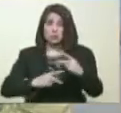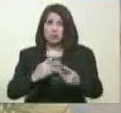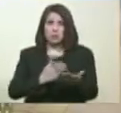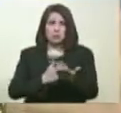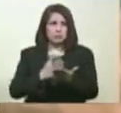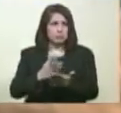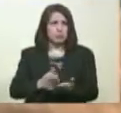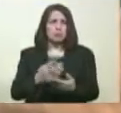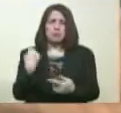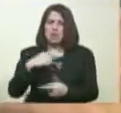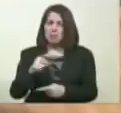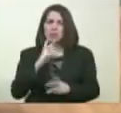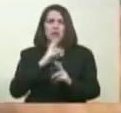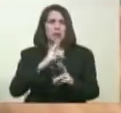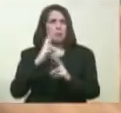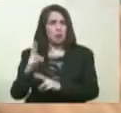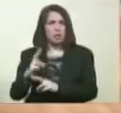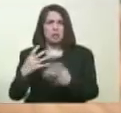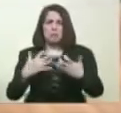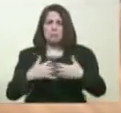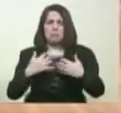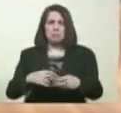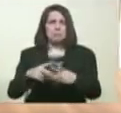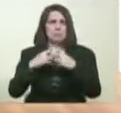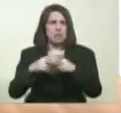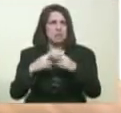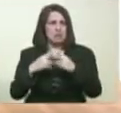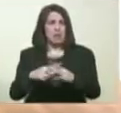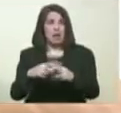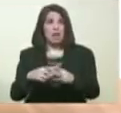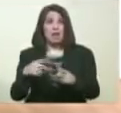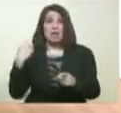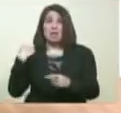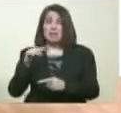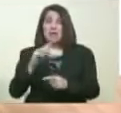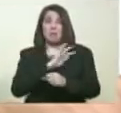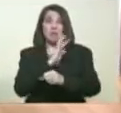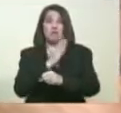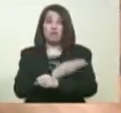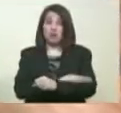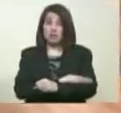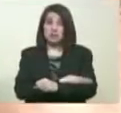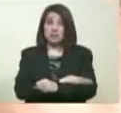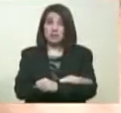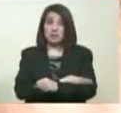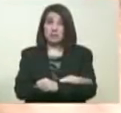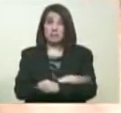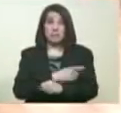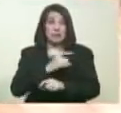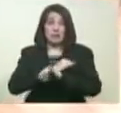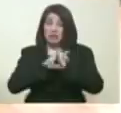tenemos respuestas, tenemos instrumentos, tenemos fuerza y tenemos que sacarnos de encima